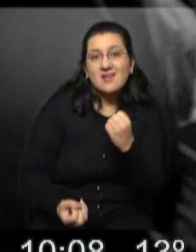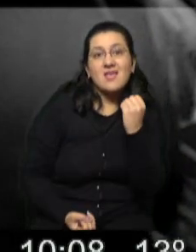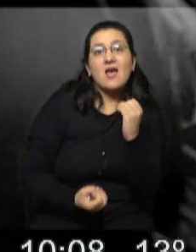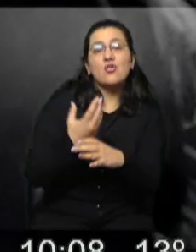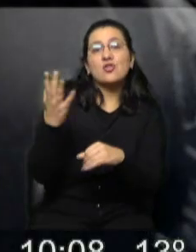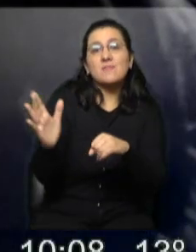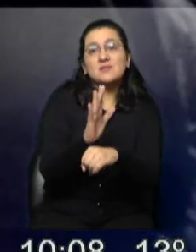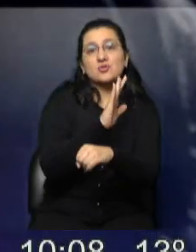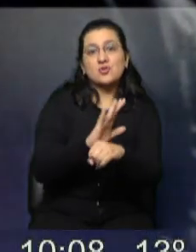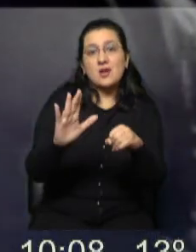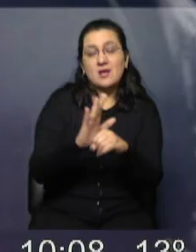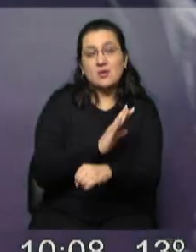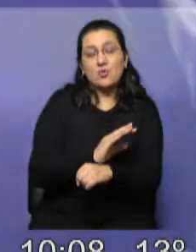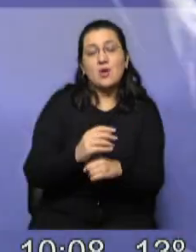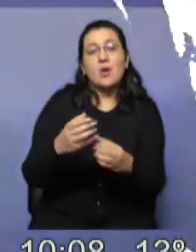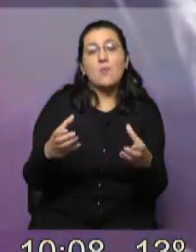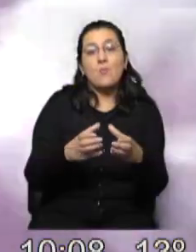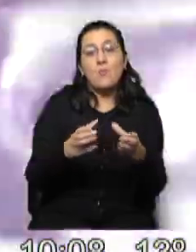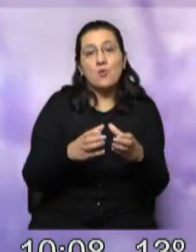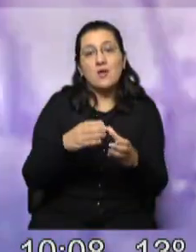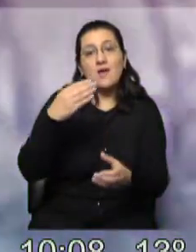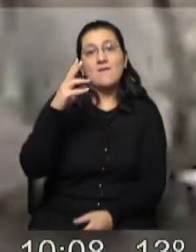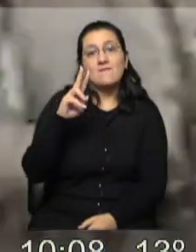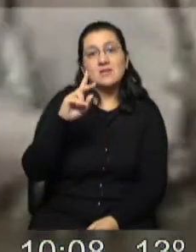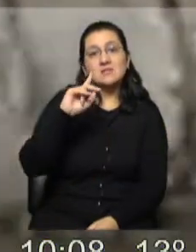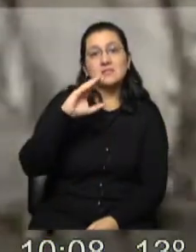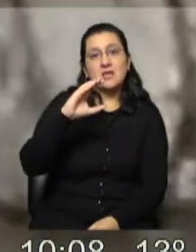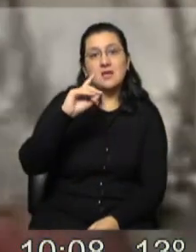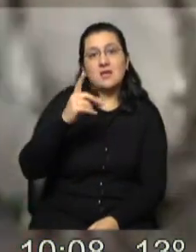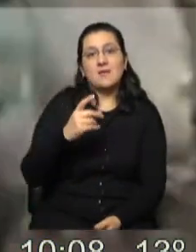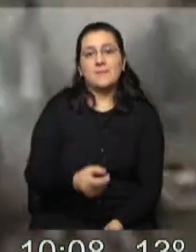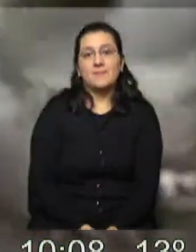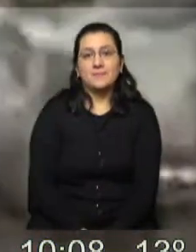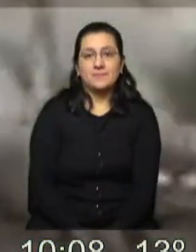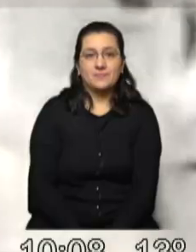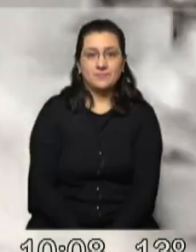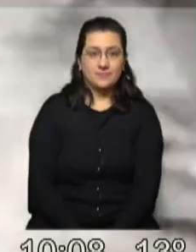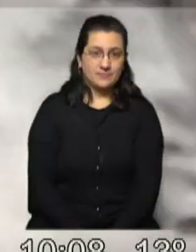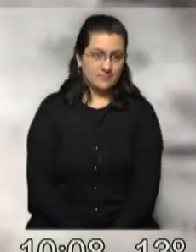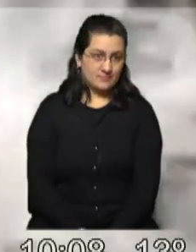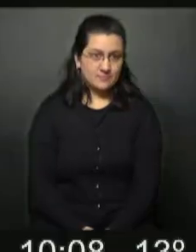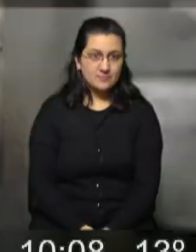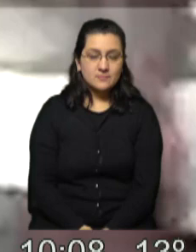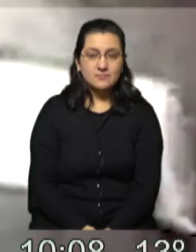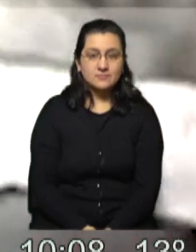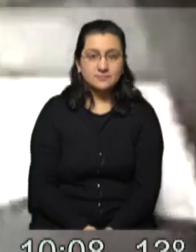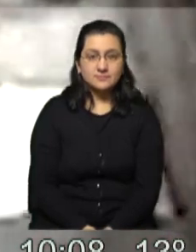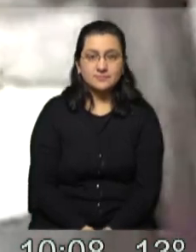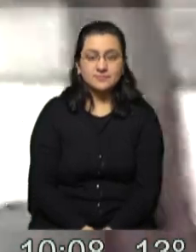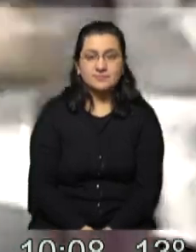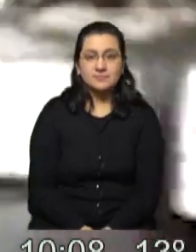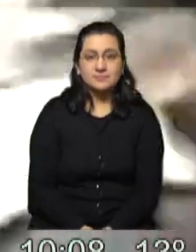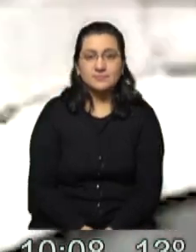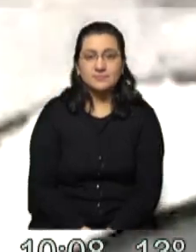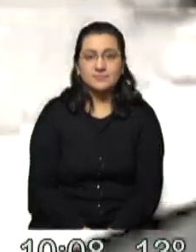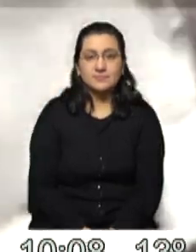personajes con Antimurga BCG. No es una retirada, podría